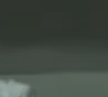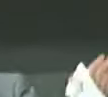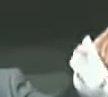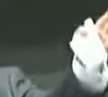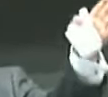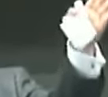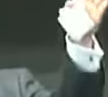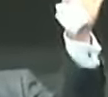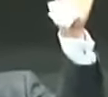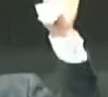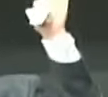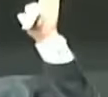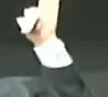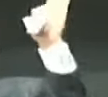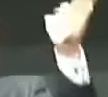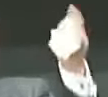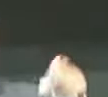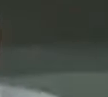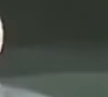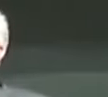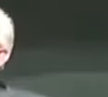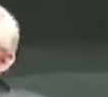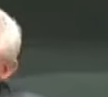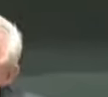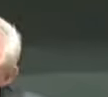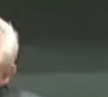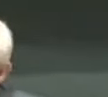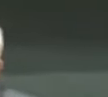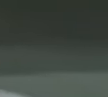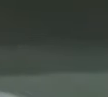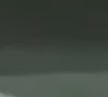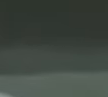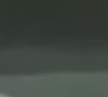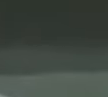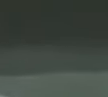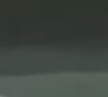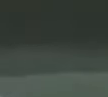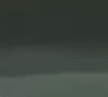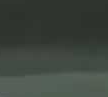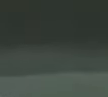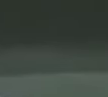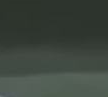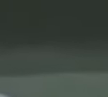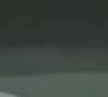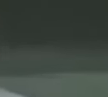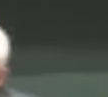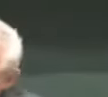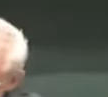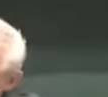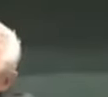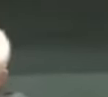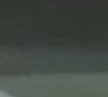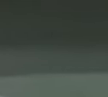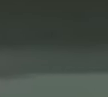Dele la gloria a este Dios maravilloso que nos alcanzó a nosotros.